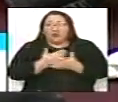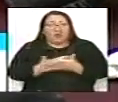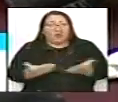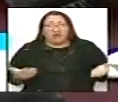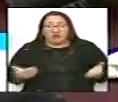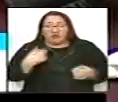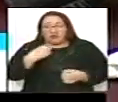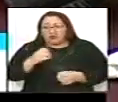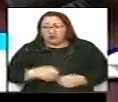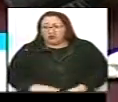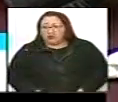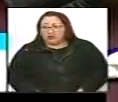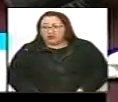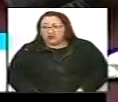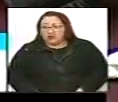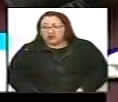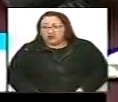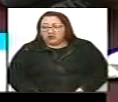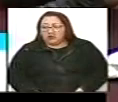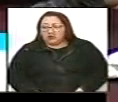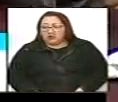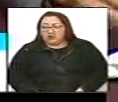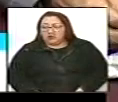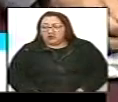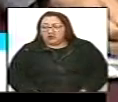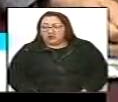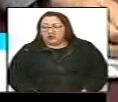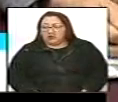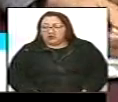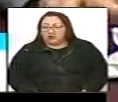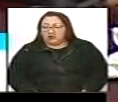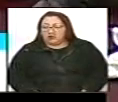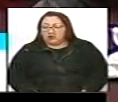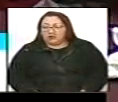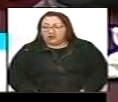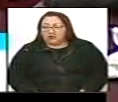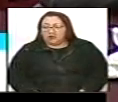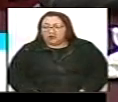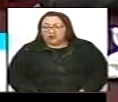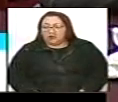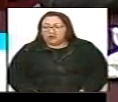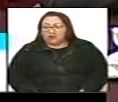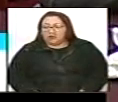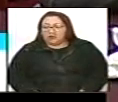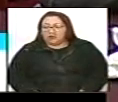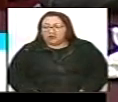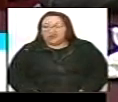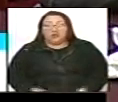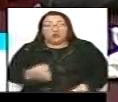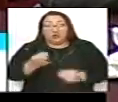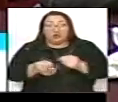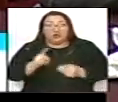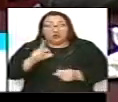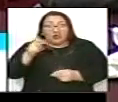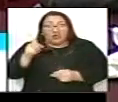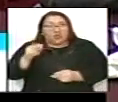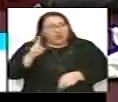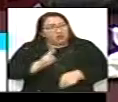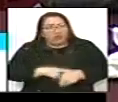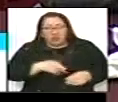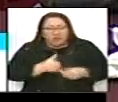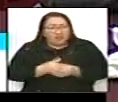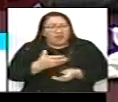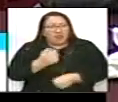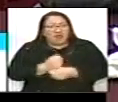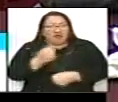estoy diciendo con muy buena intención, están reclamando justicia para su lideresa. No impidan que